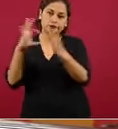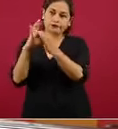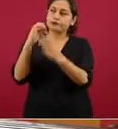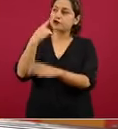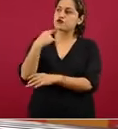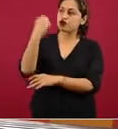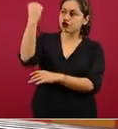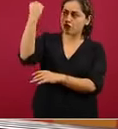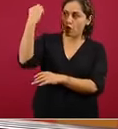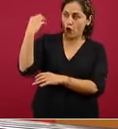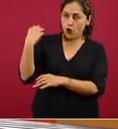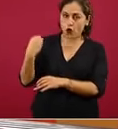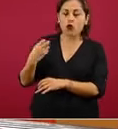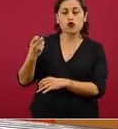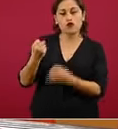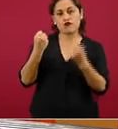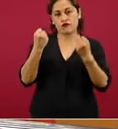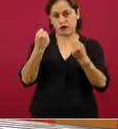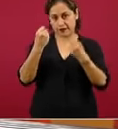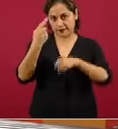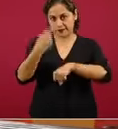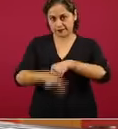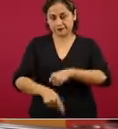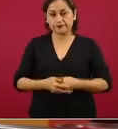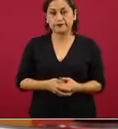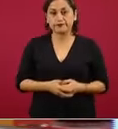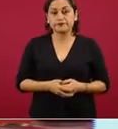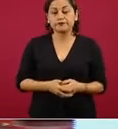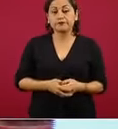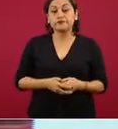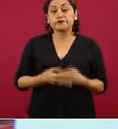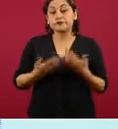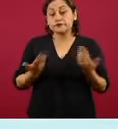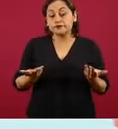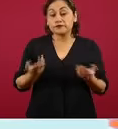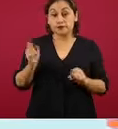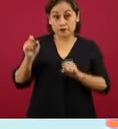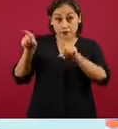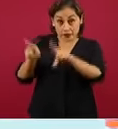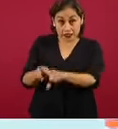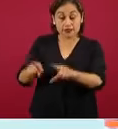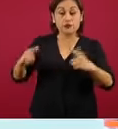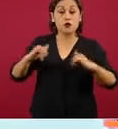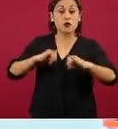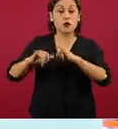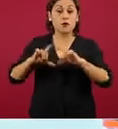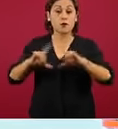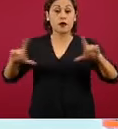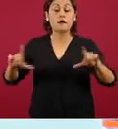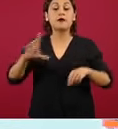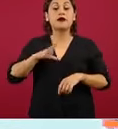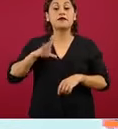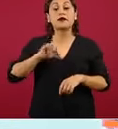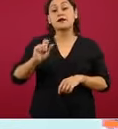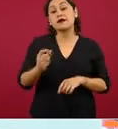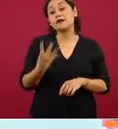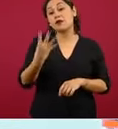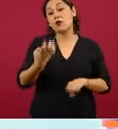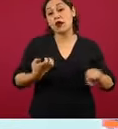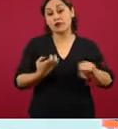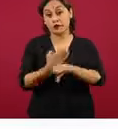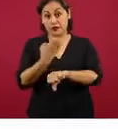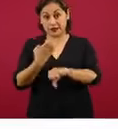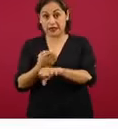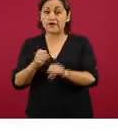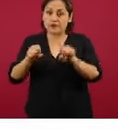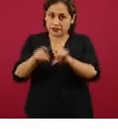riesgo máximo COVID. En este mismo mapa teníamos 24 entidades, incluyendo